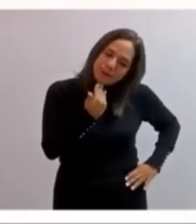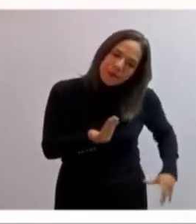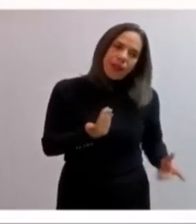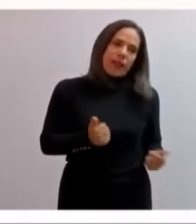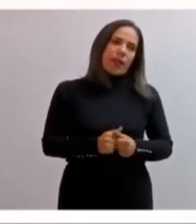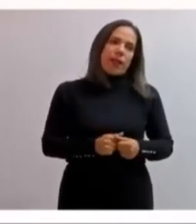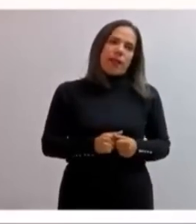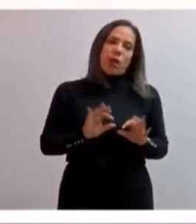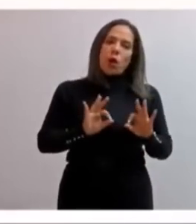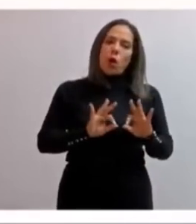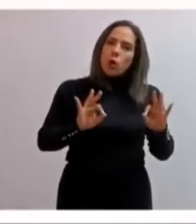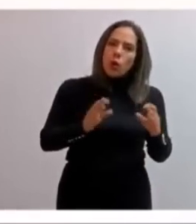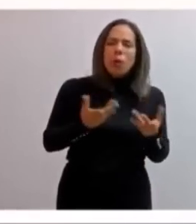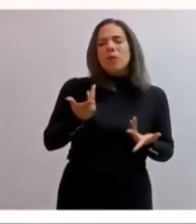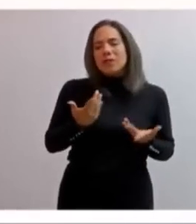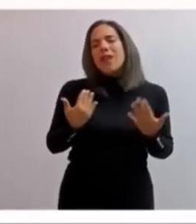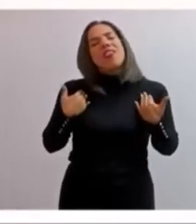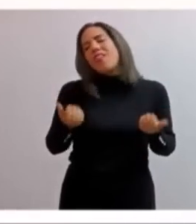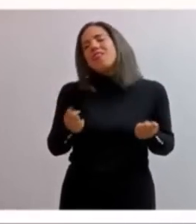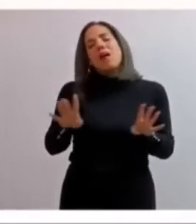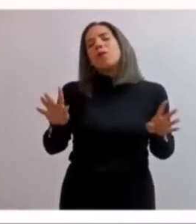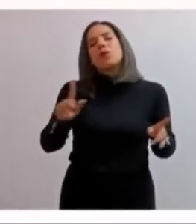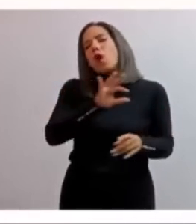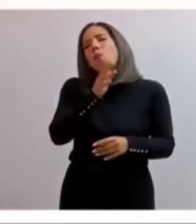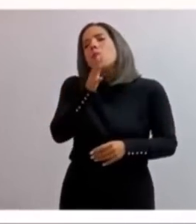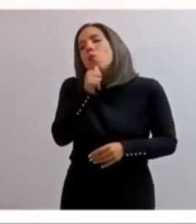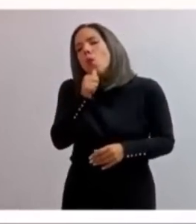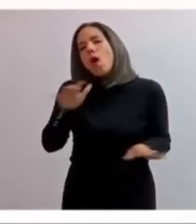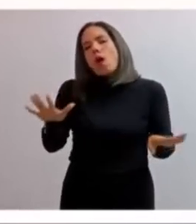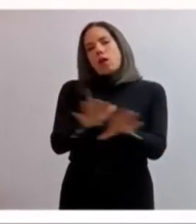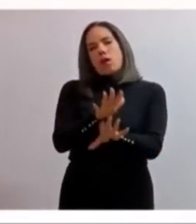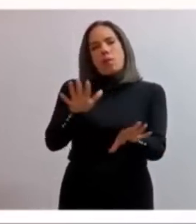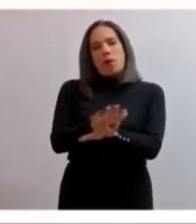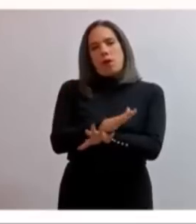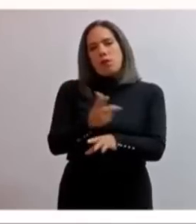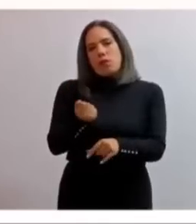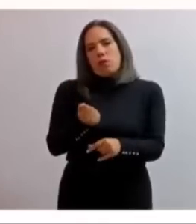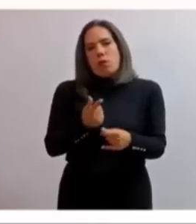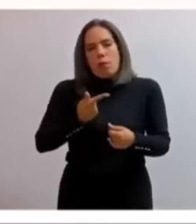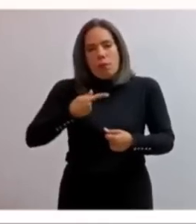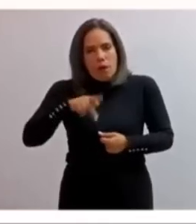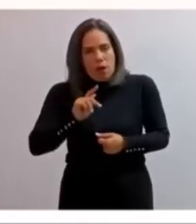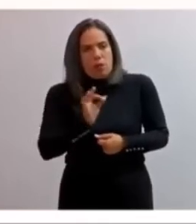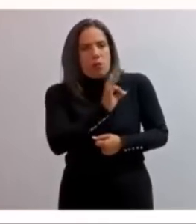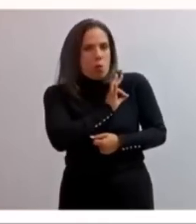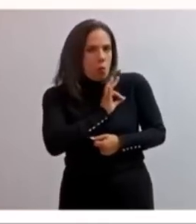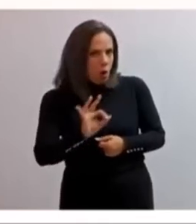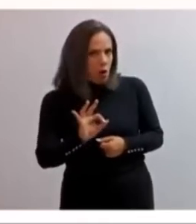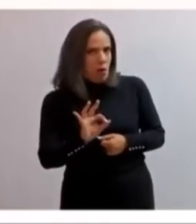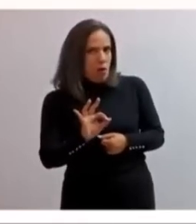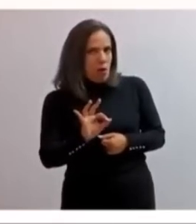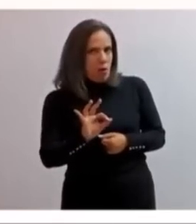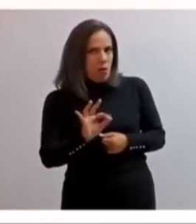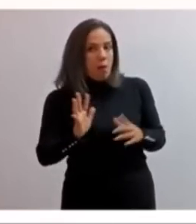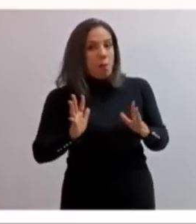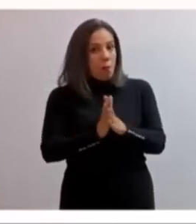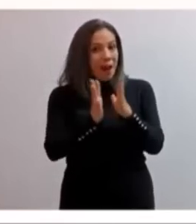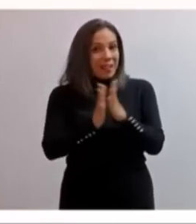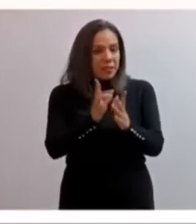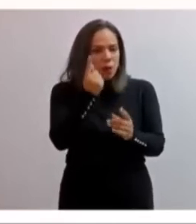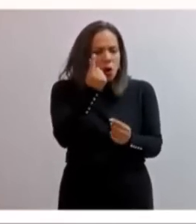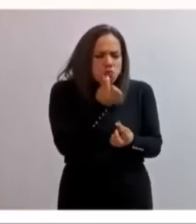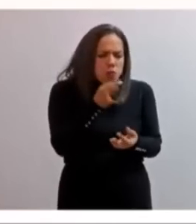sea, no van a arreglar todo el problema, pero aunque sea poquito, que se vaya viendo esta participación de la escuela o esta